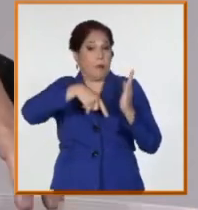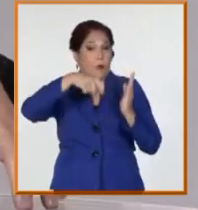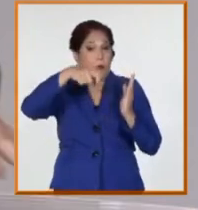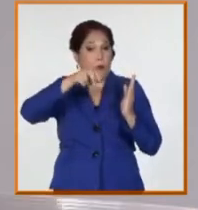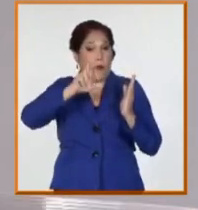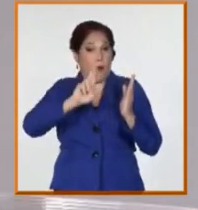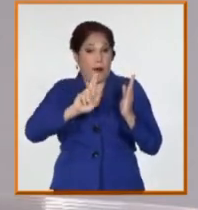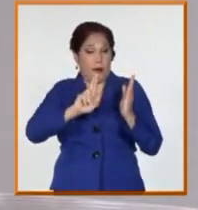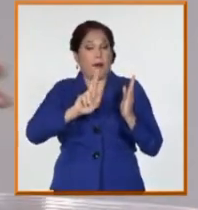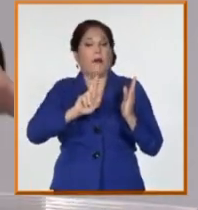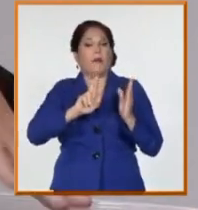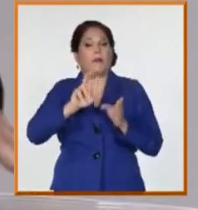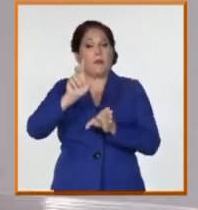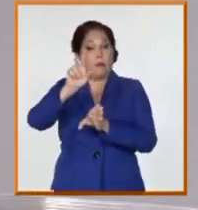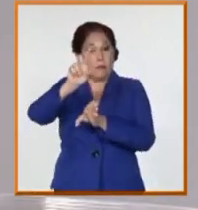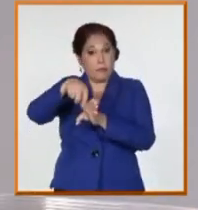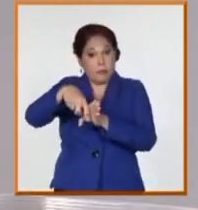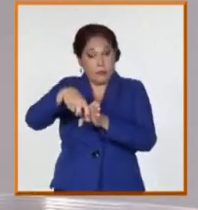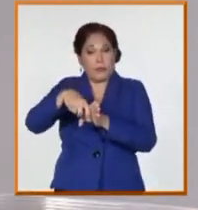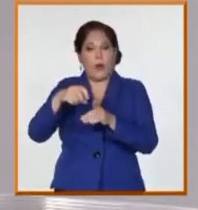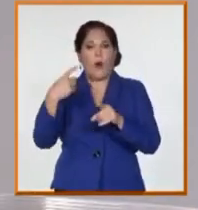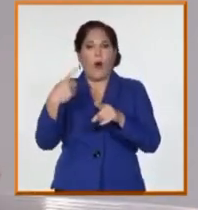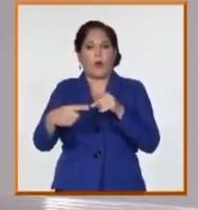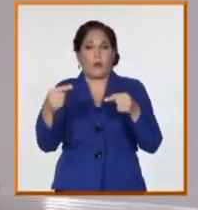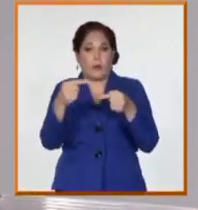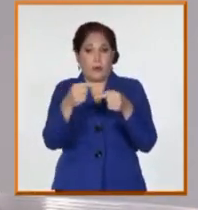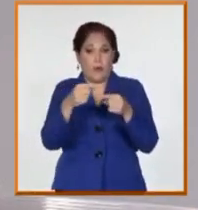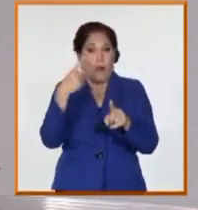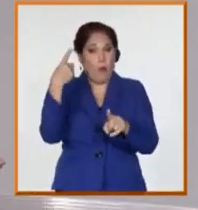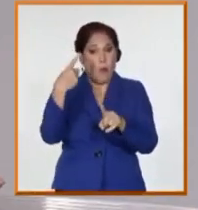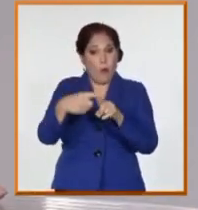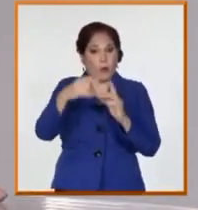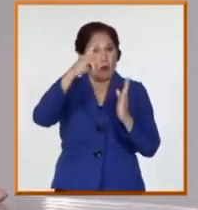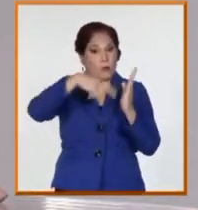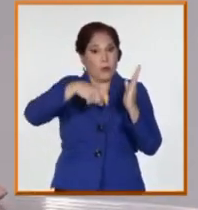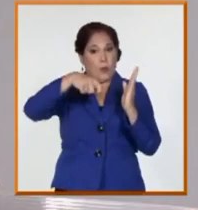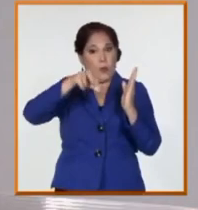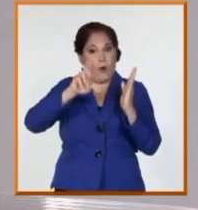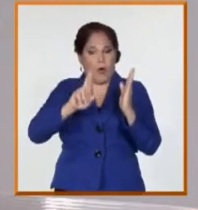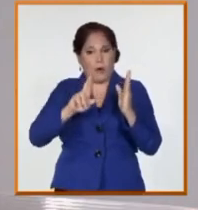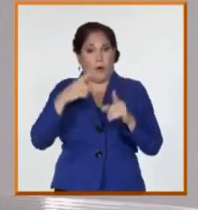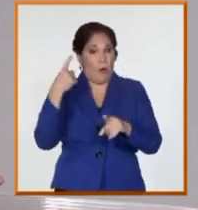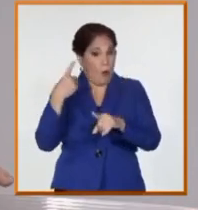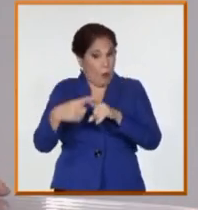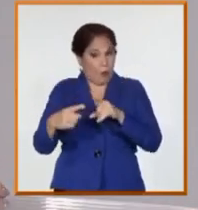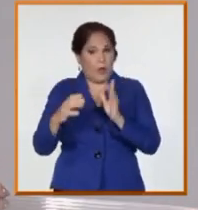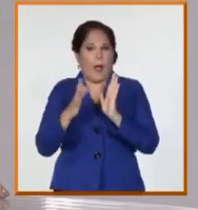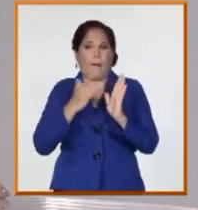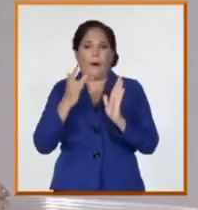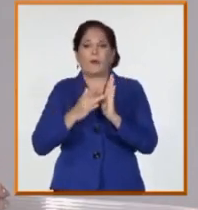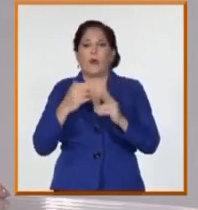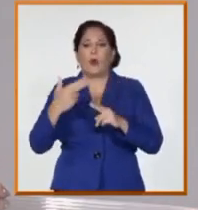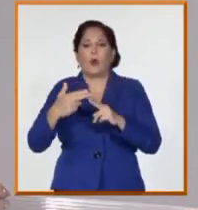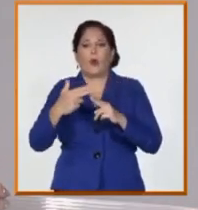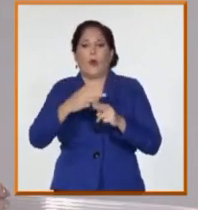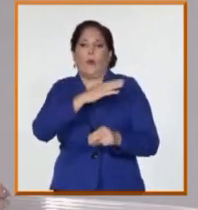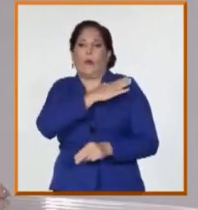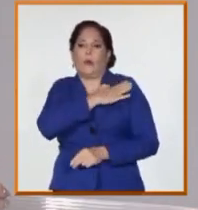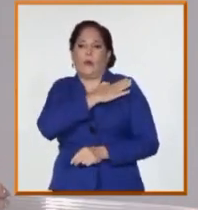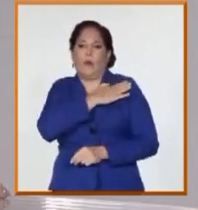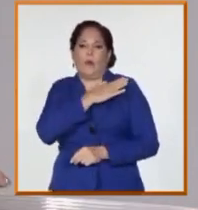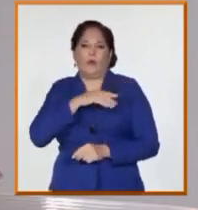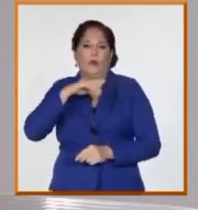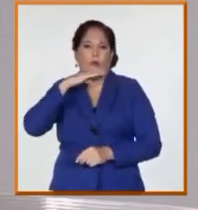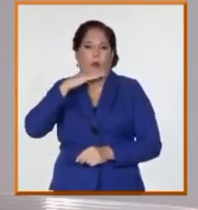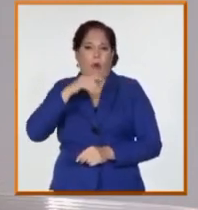no unos y otros con en zona antes que termine el año nosotros tenemos